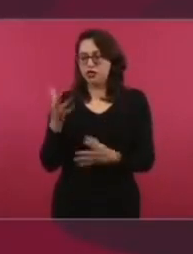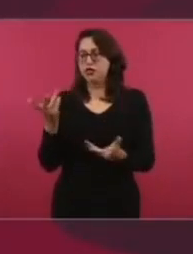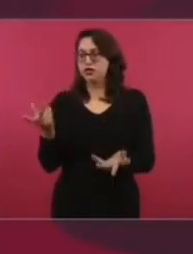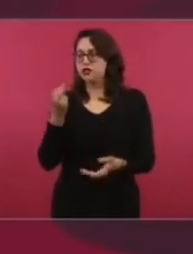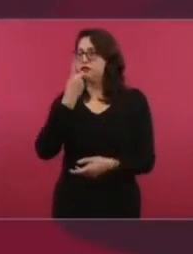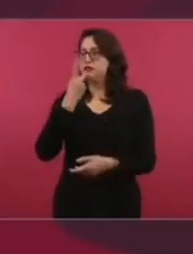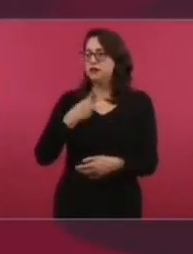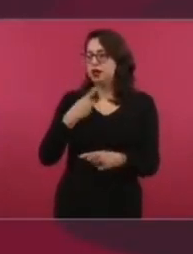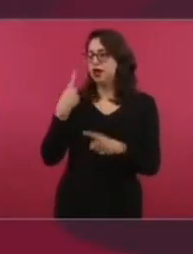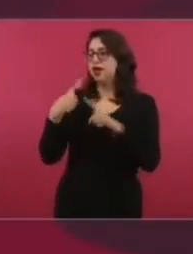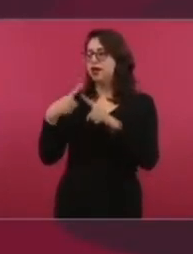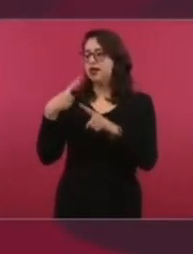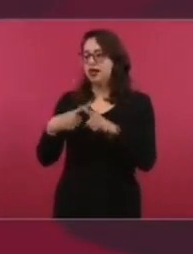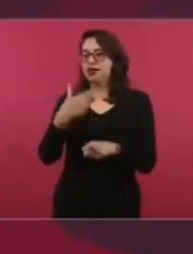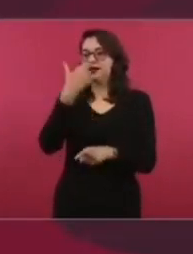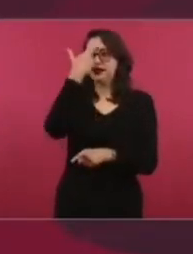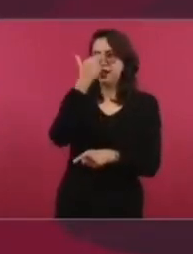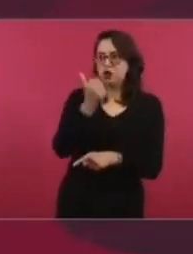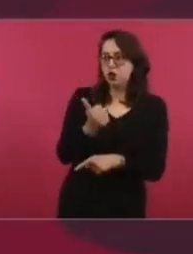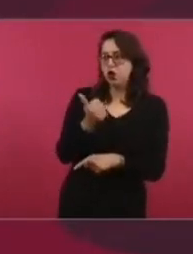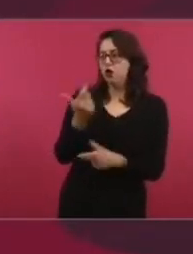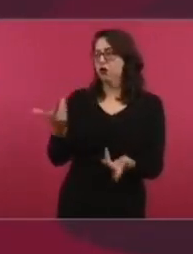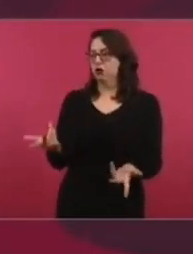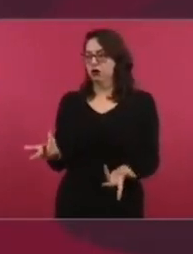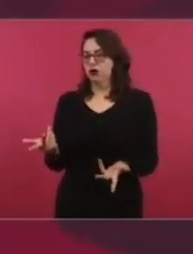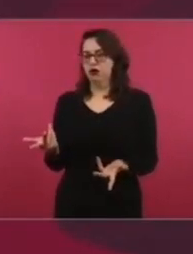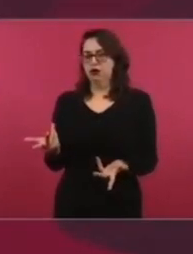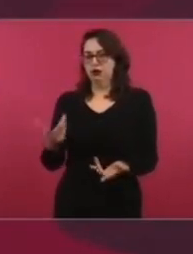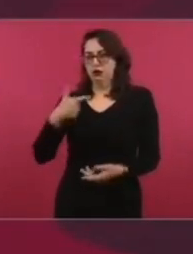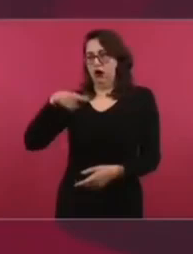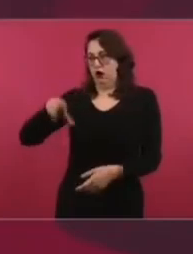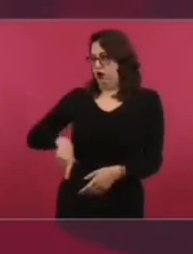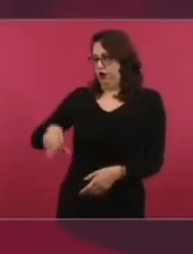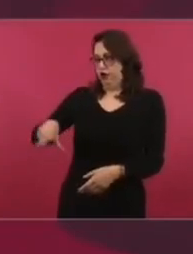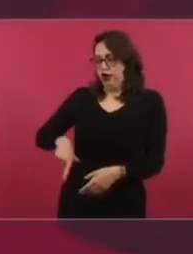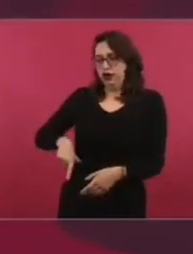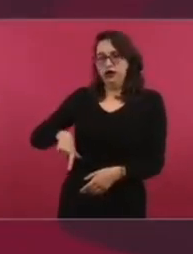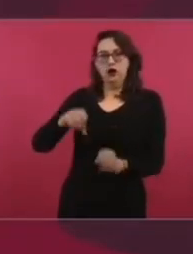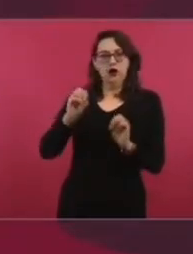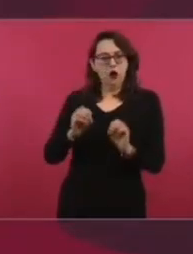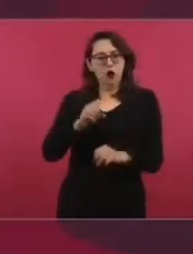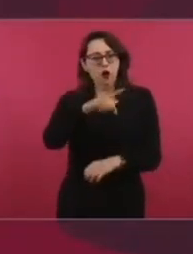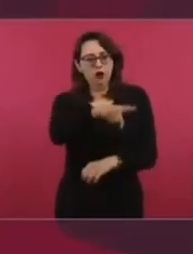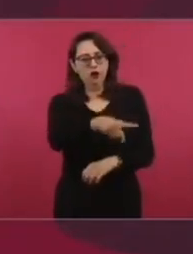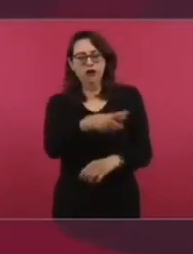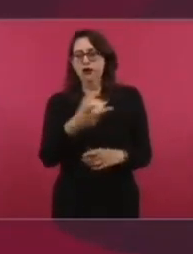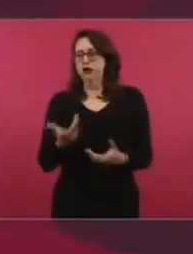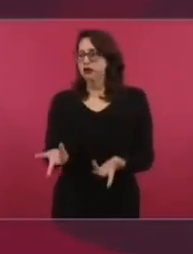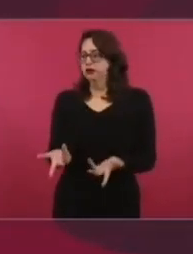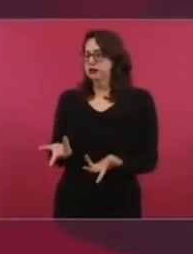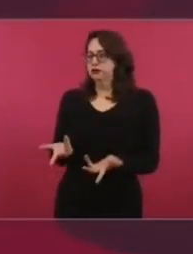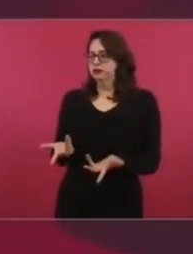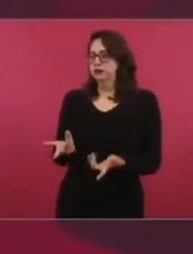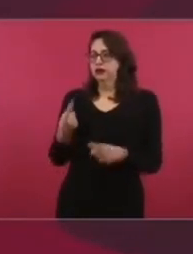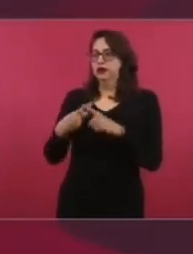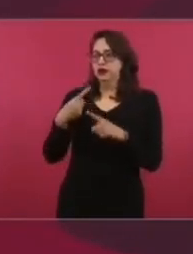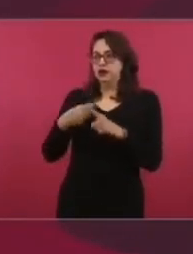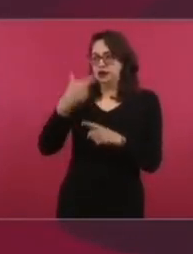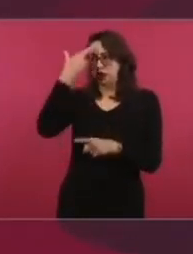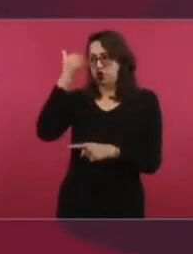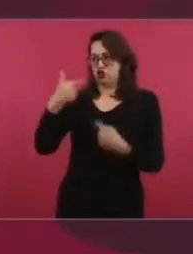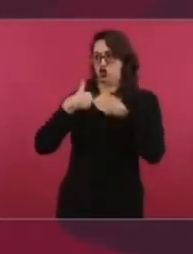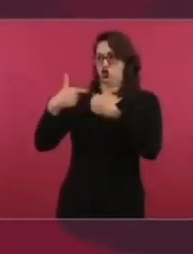calificada obtenida con el plan c del voto masivo masivo se pueda este se pueda aprobar